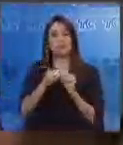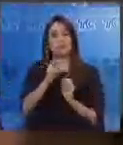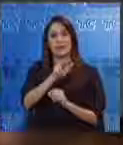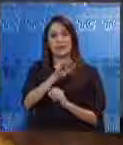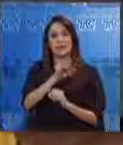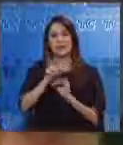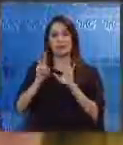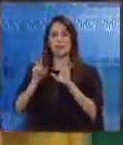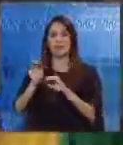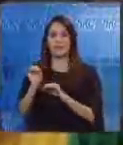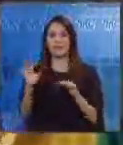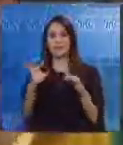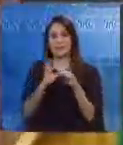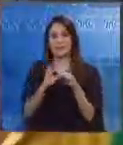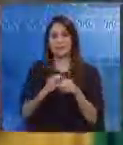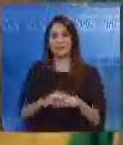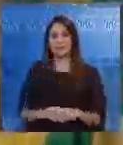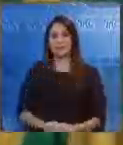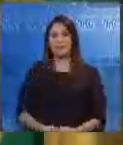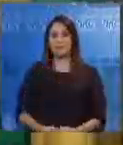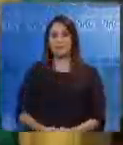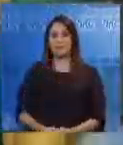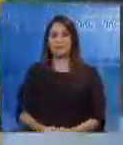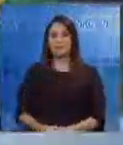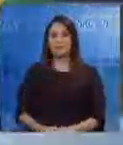70 richard ceballos tc-televisión